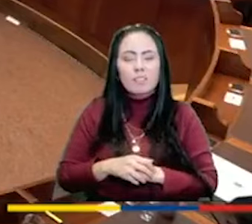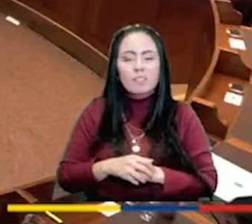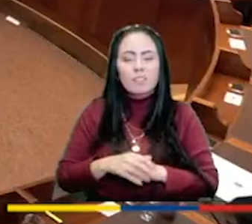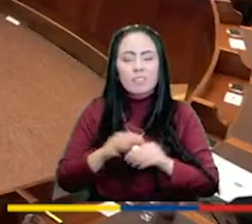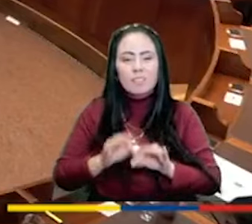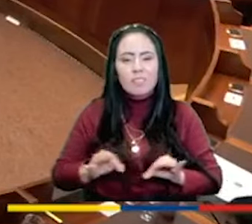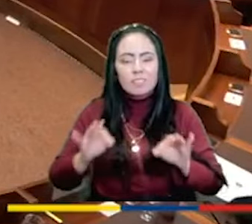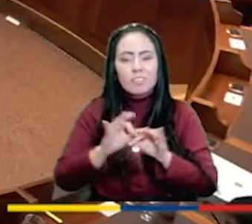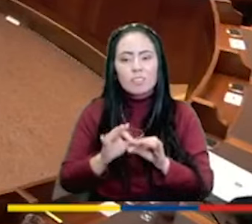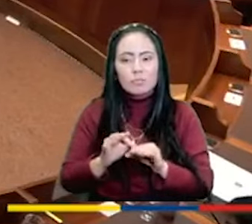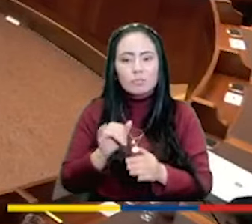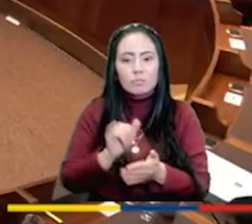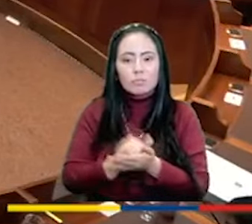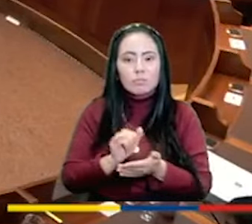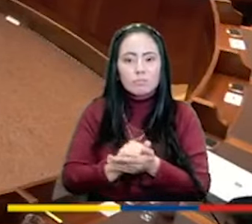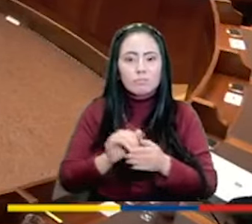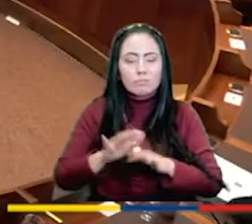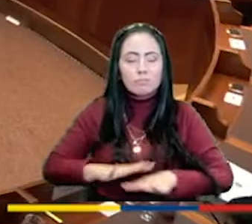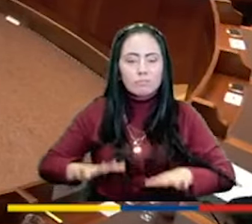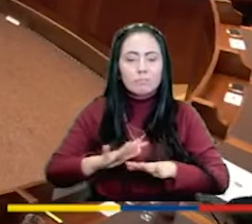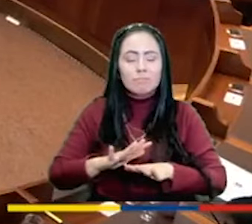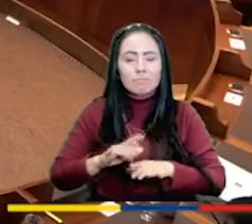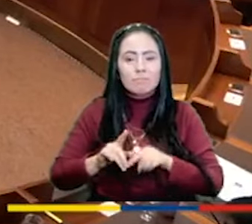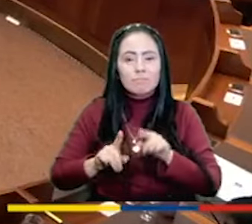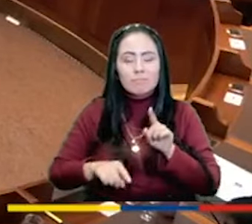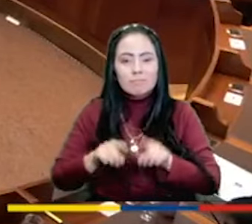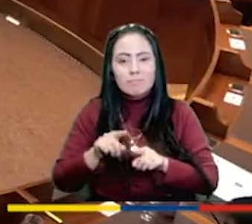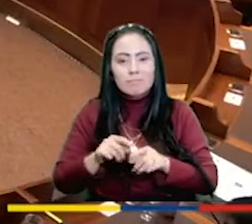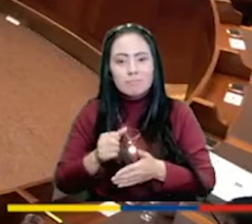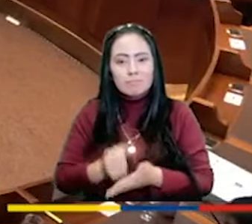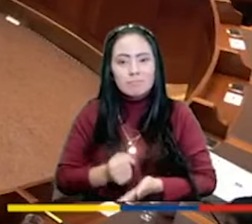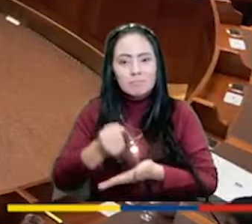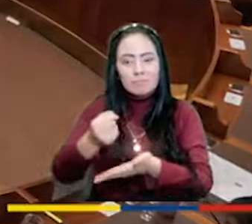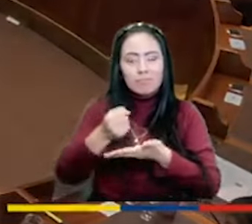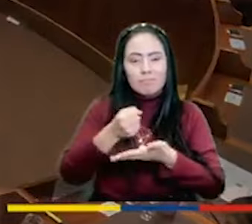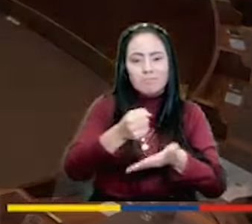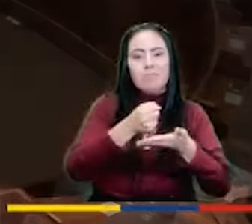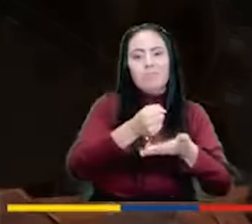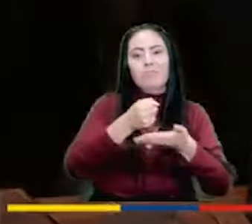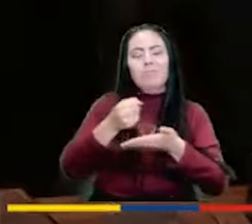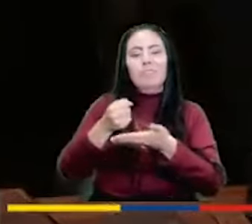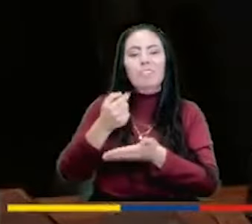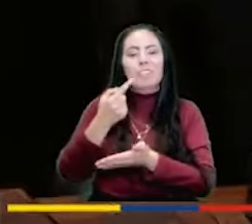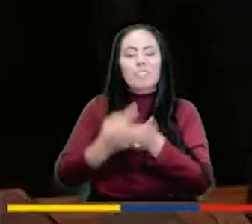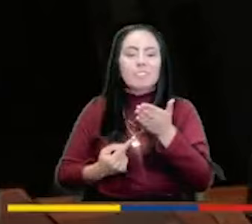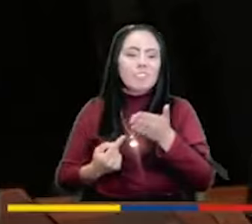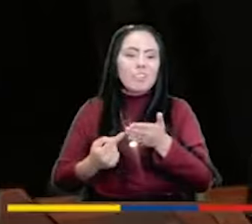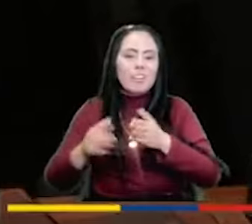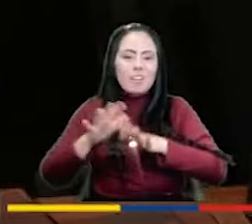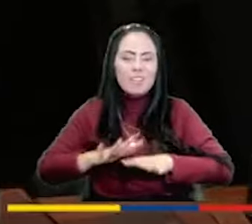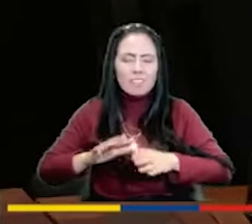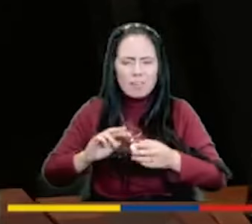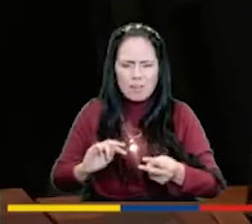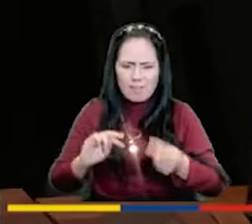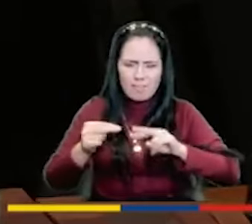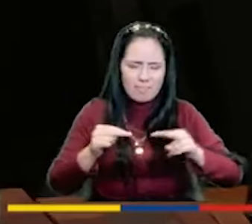reafirmando. Hay la necesidad de un trazador presupuestal étnico que defina con claridad